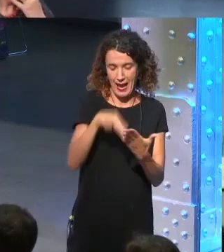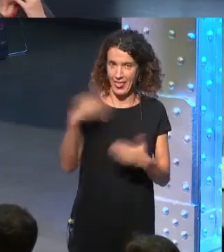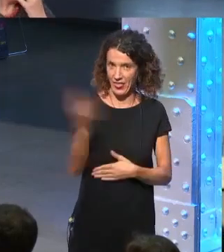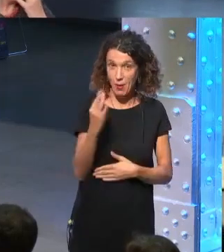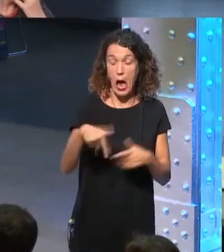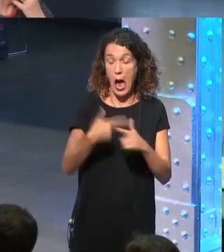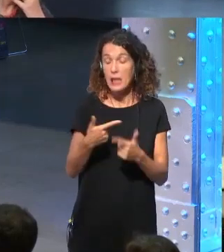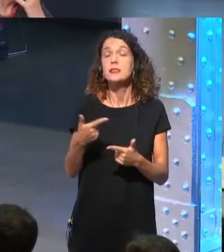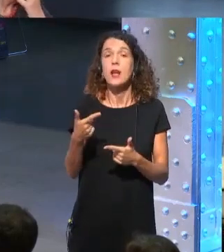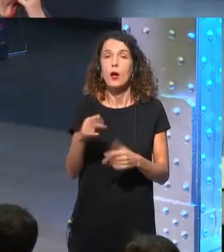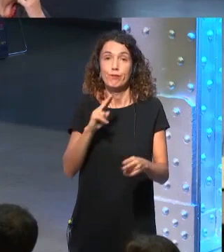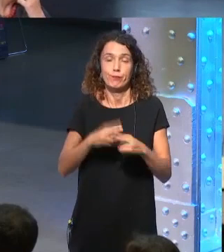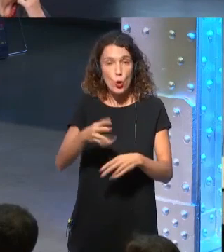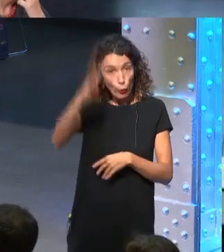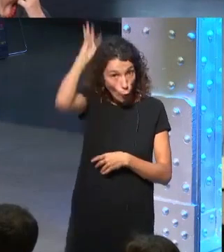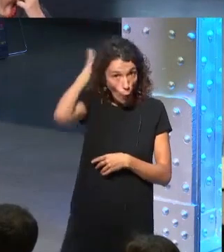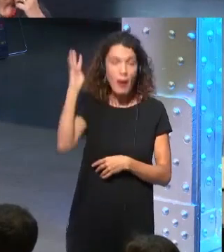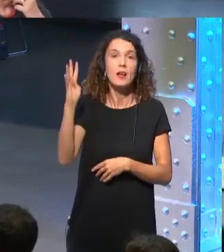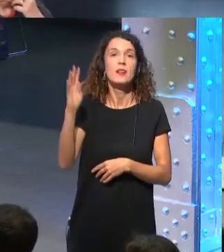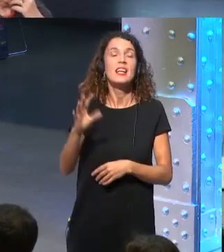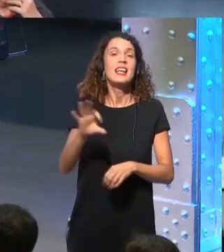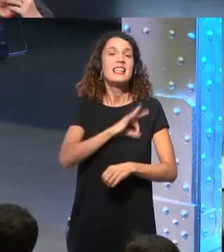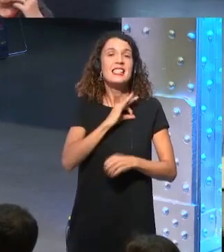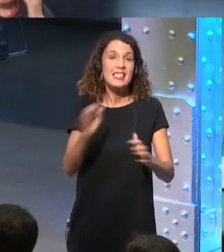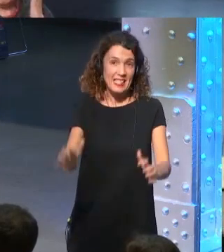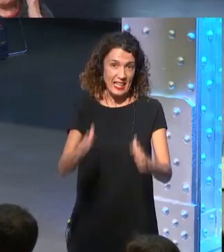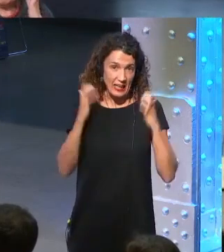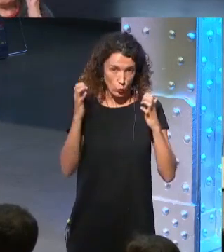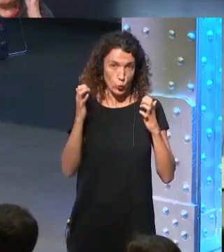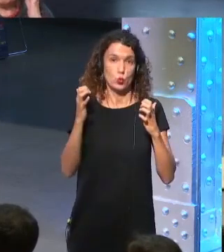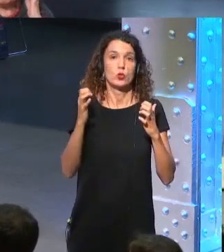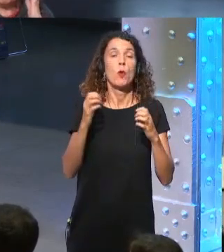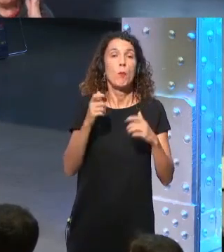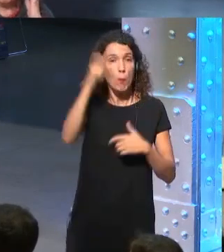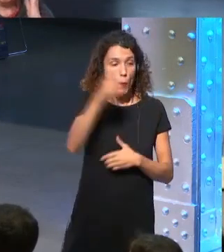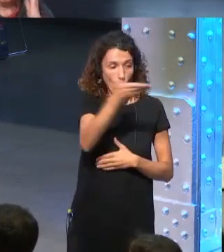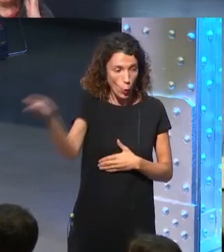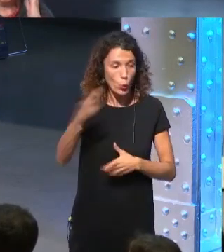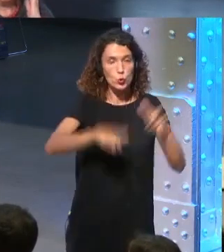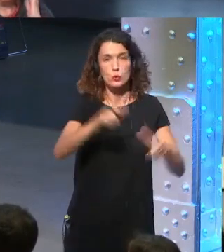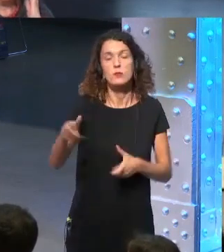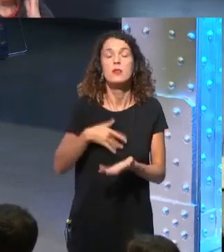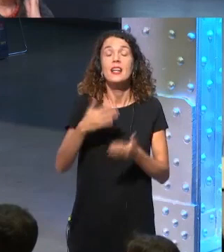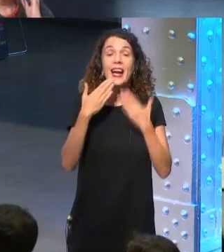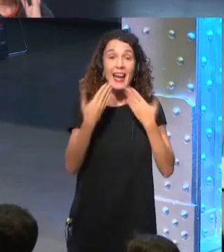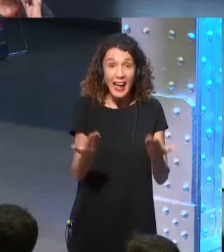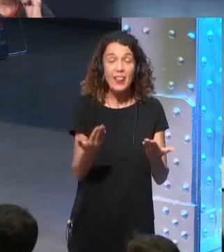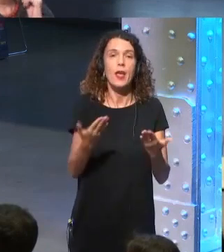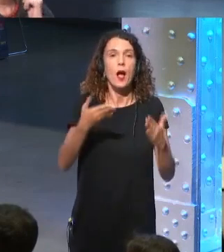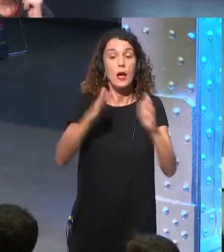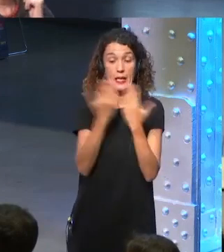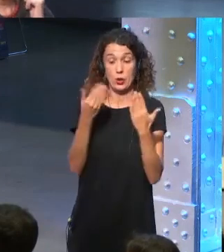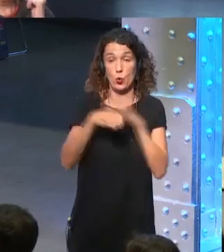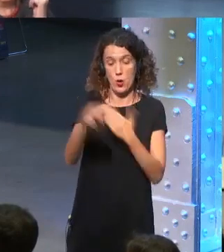historia de Roma titulada Senatus Populusque Romanus. Gracias a su lectura podemos acceder a una